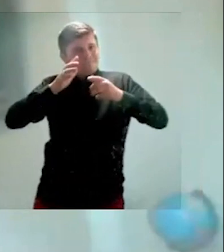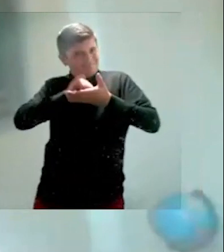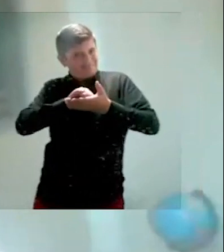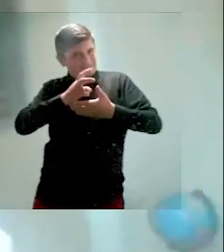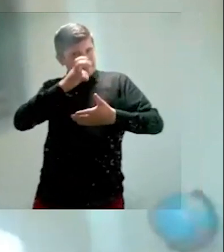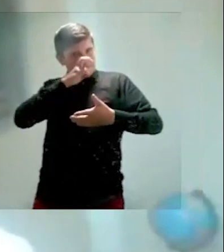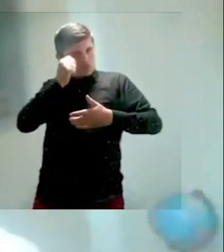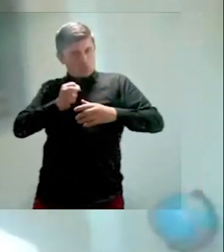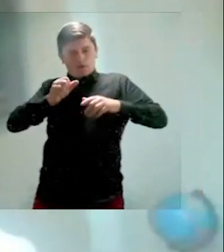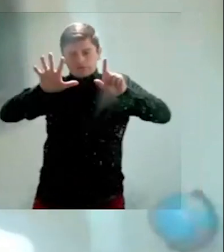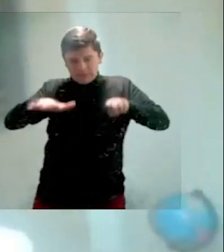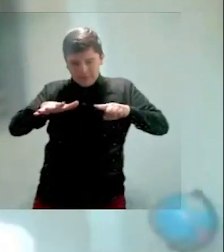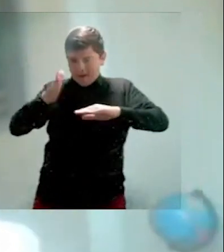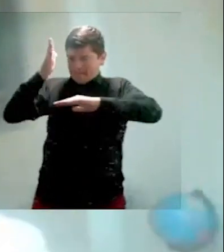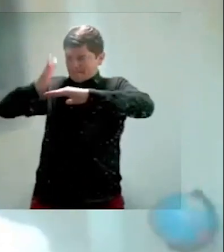entendido